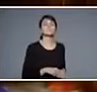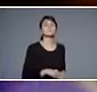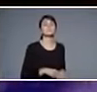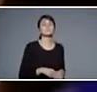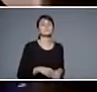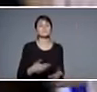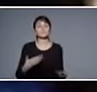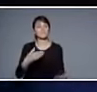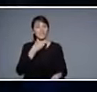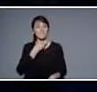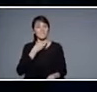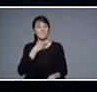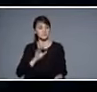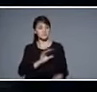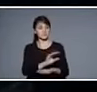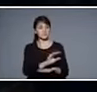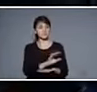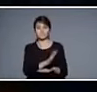Ayuda a